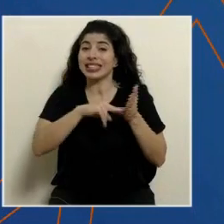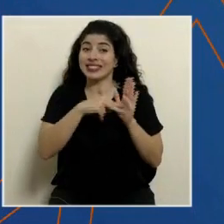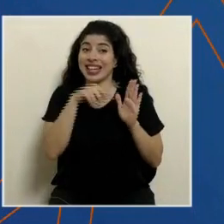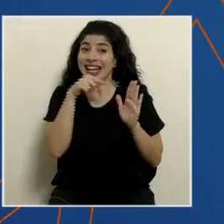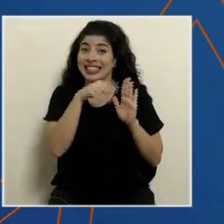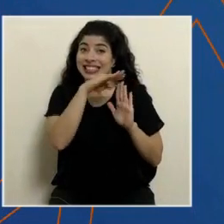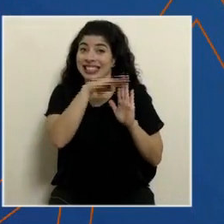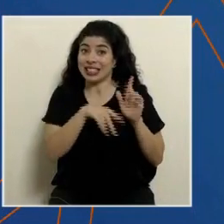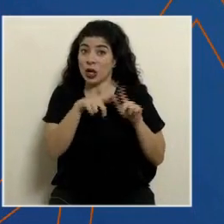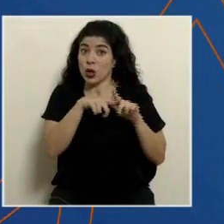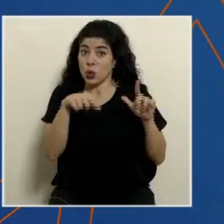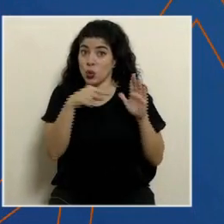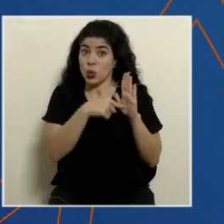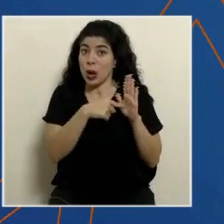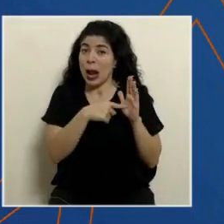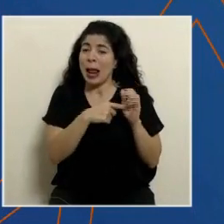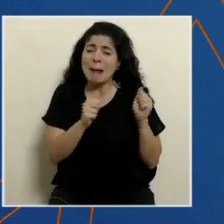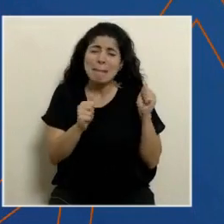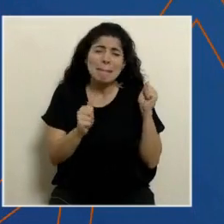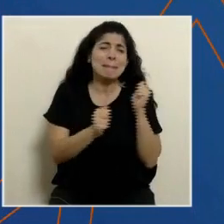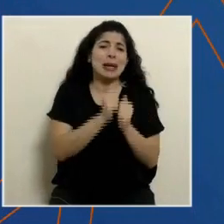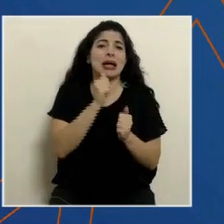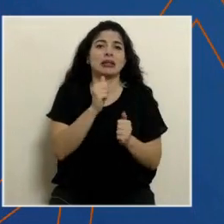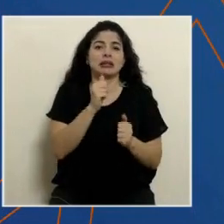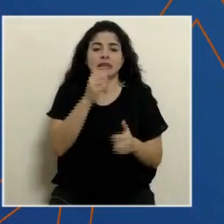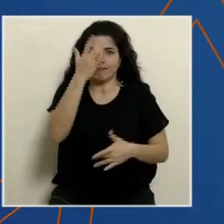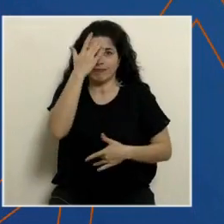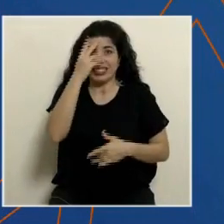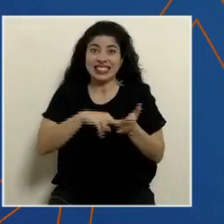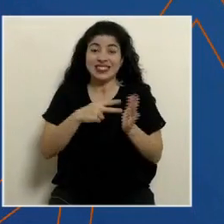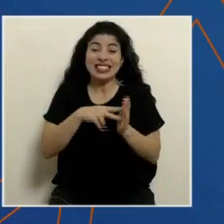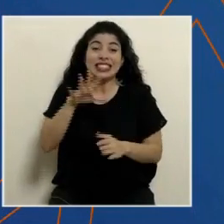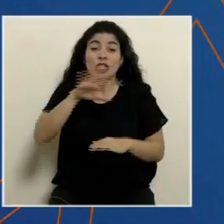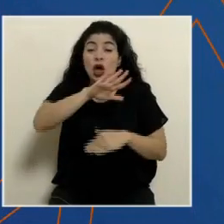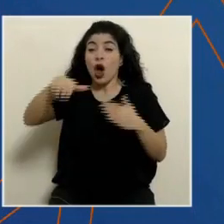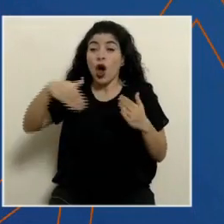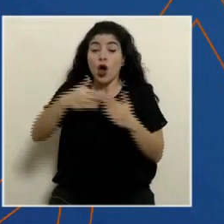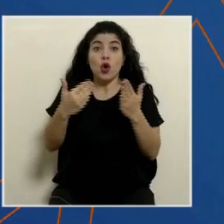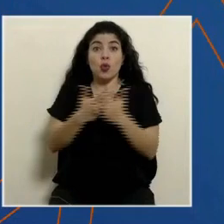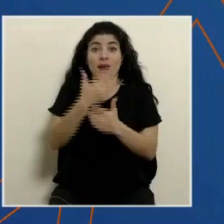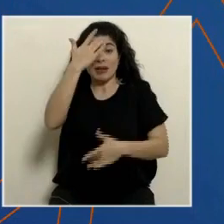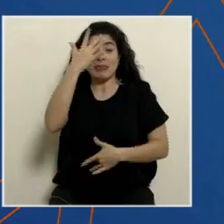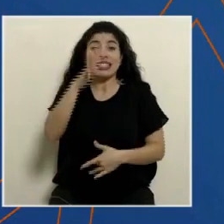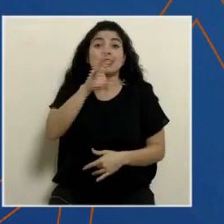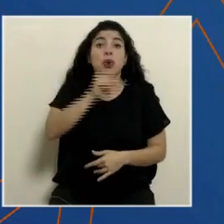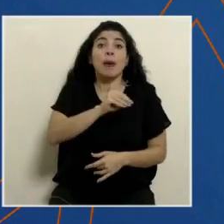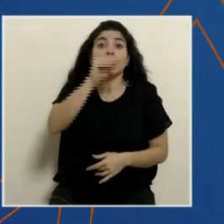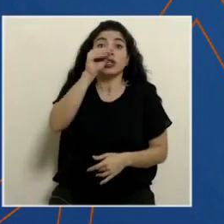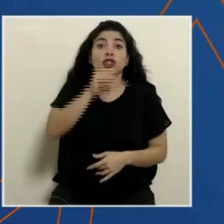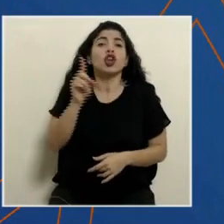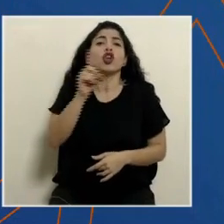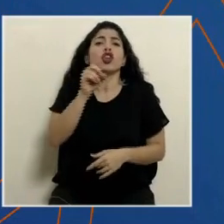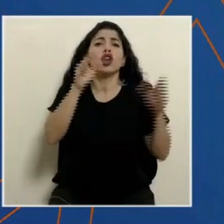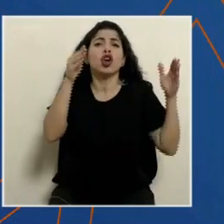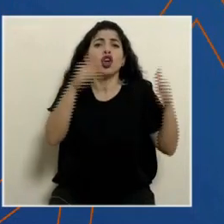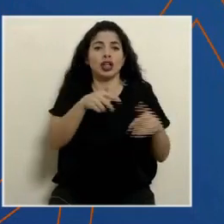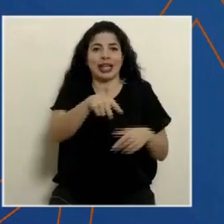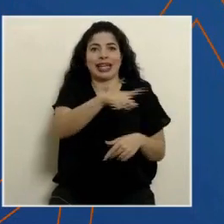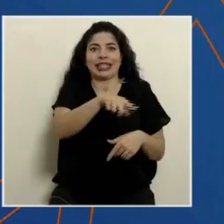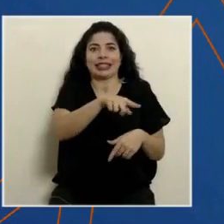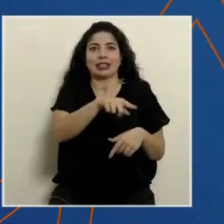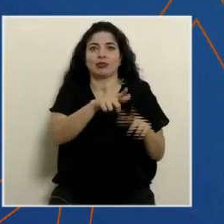donde se está concentrando casi el 50% de los nuevos casos, y así que hay que redoblar los esfuerzos en todos